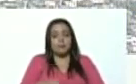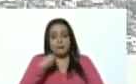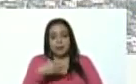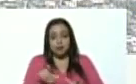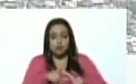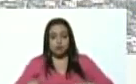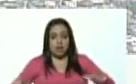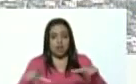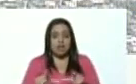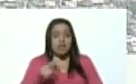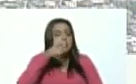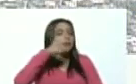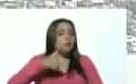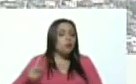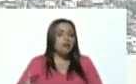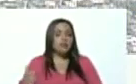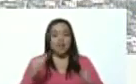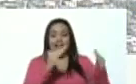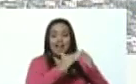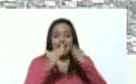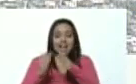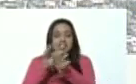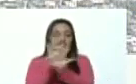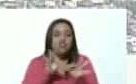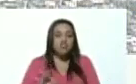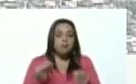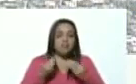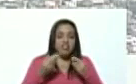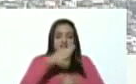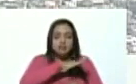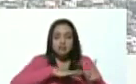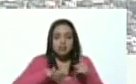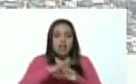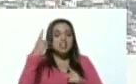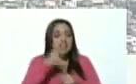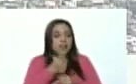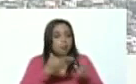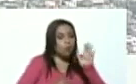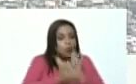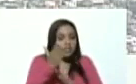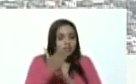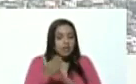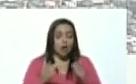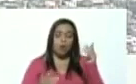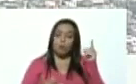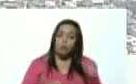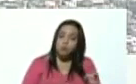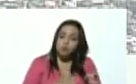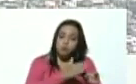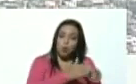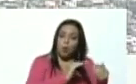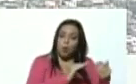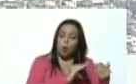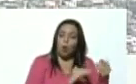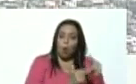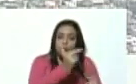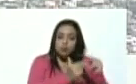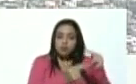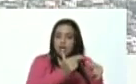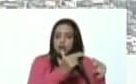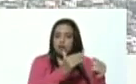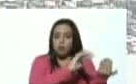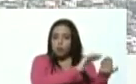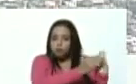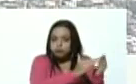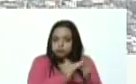del pueblo, la vivienda, el hábitat. Ir con las dos manos, por un lado construyendo urbanismo,